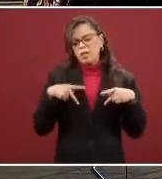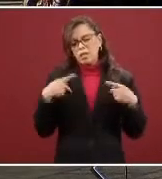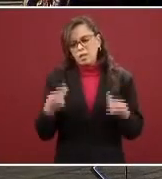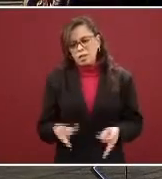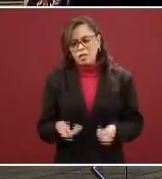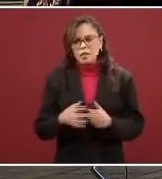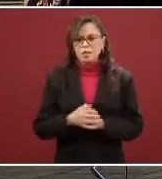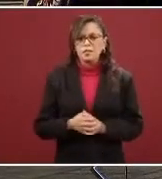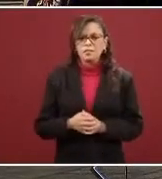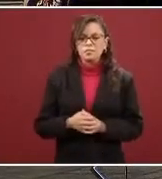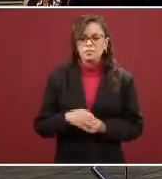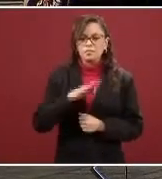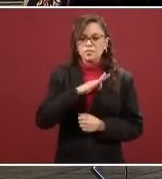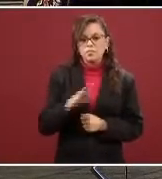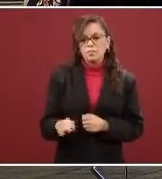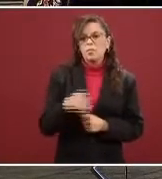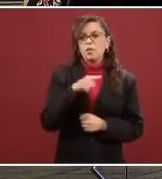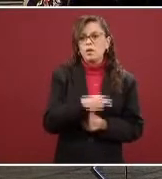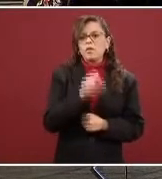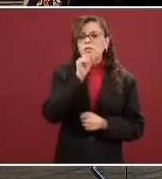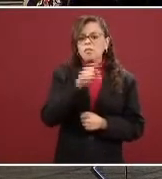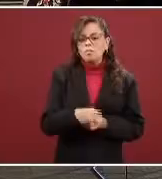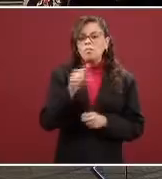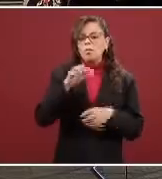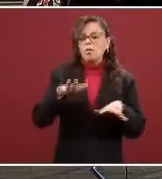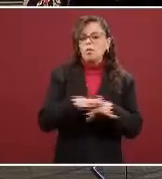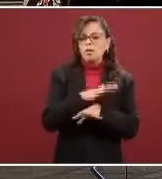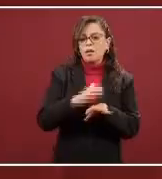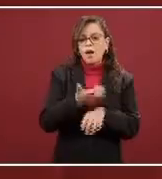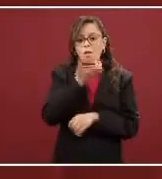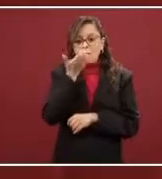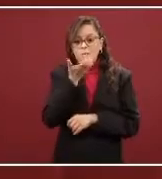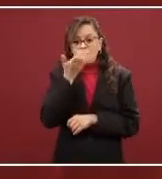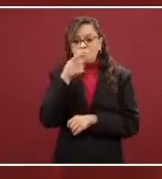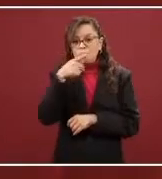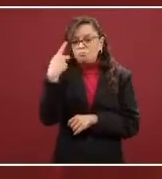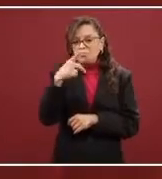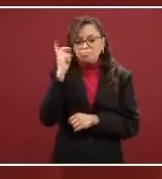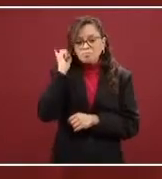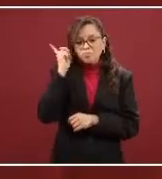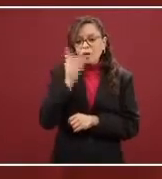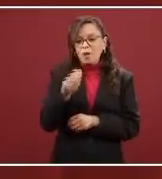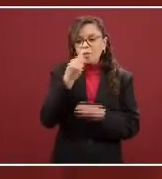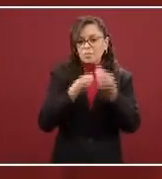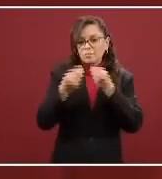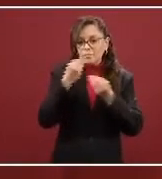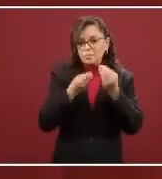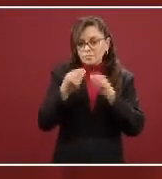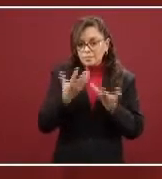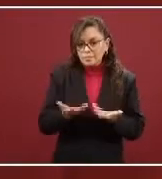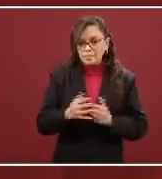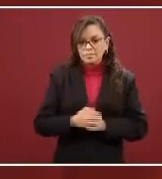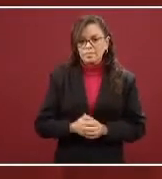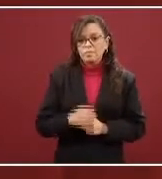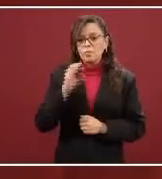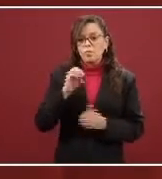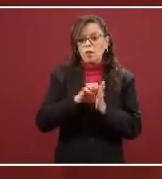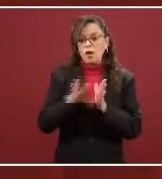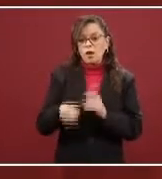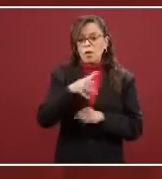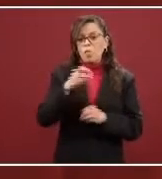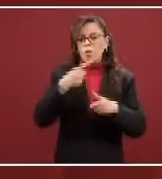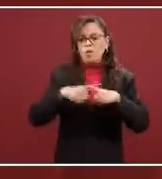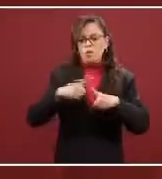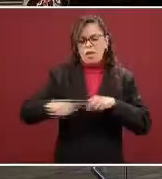exponer a que cambiemos nuestros patrones de alimentación y que si lo combinamos con largos periodos de inactividad o que no